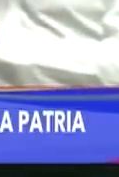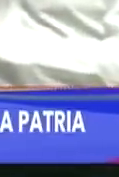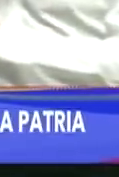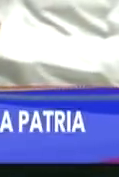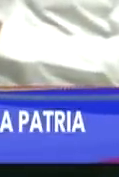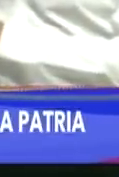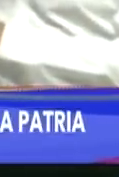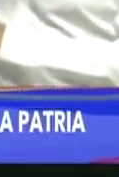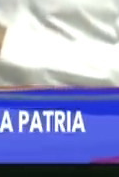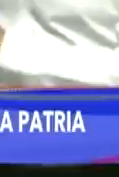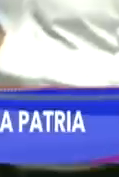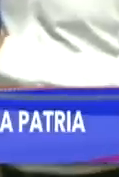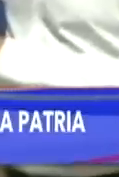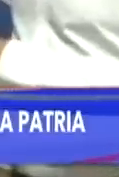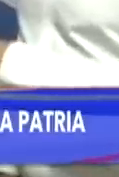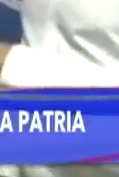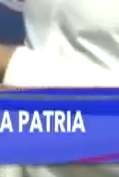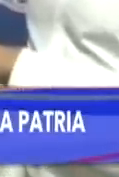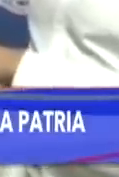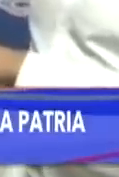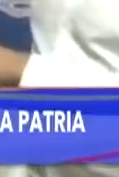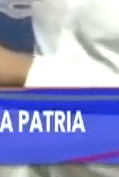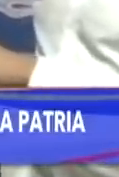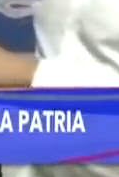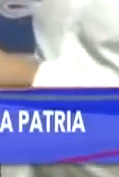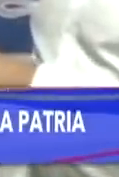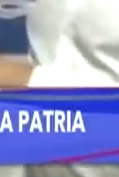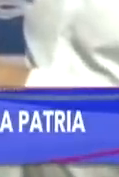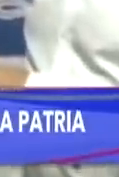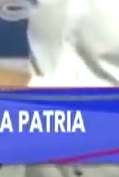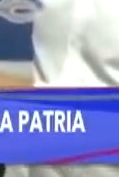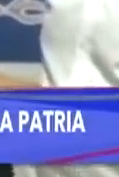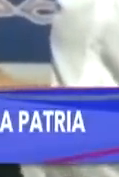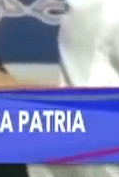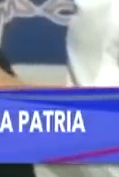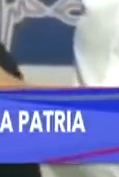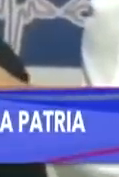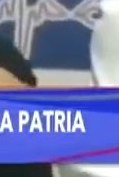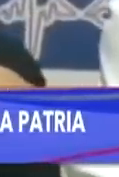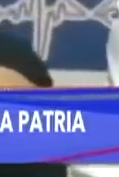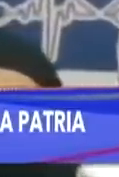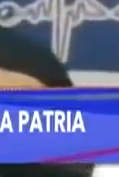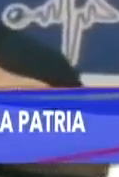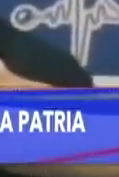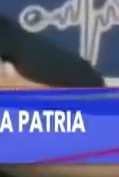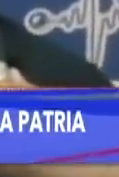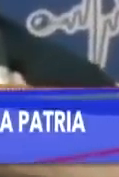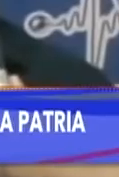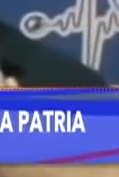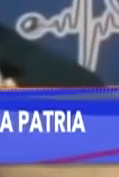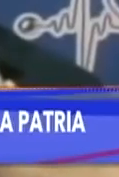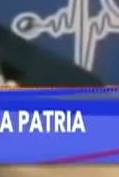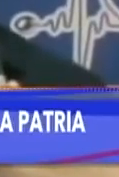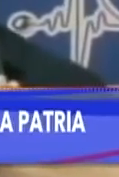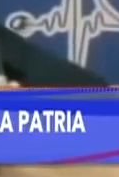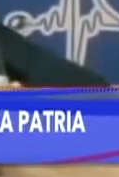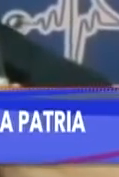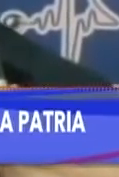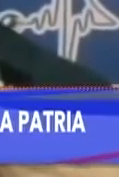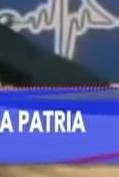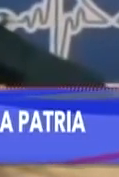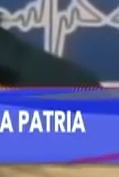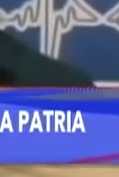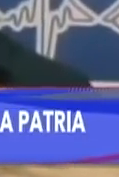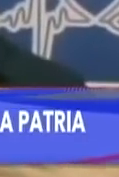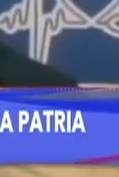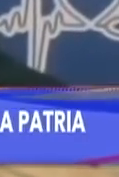señor gobernador, por toda esta gestión, que gracias a Dios, hoy en día mi hijo por primera vez ha podido escuchar la